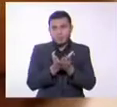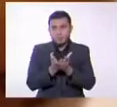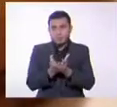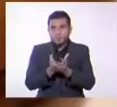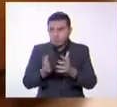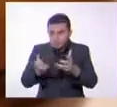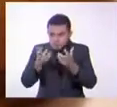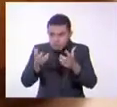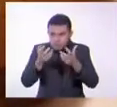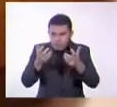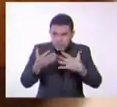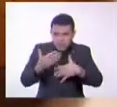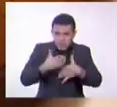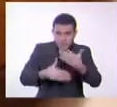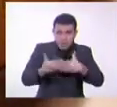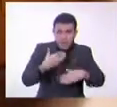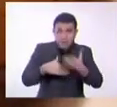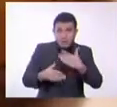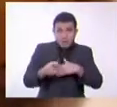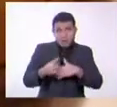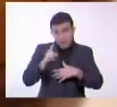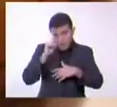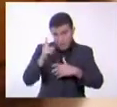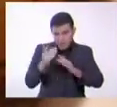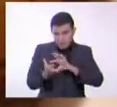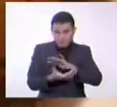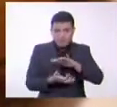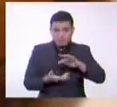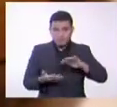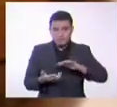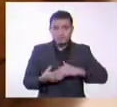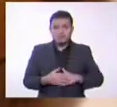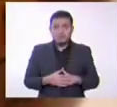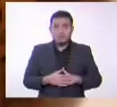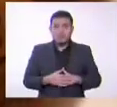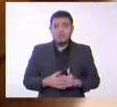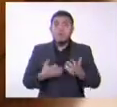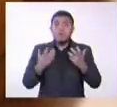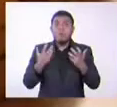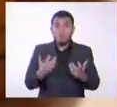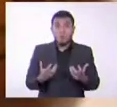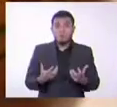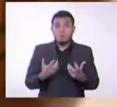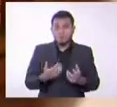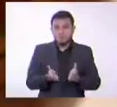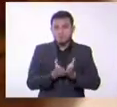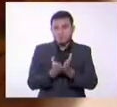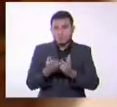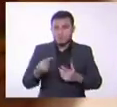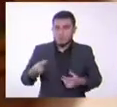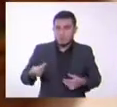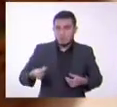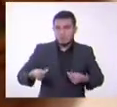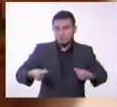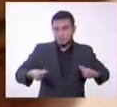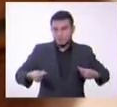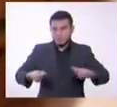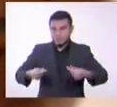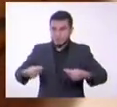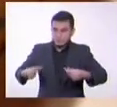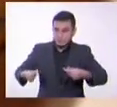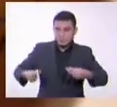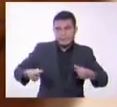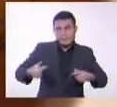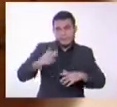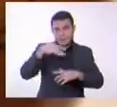exploración marítima con fines científicos. Muchas expediciones fueron financiadas por los países con